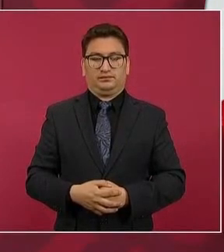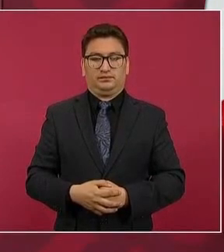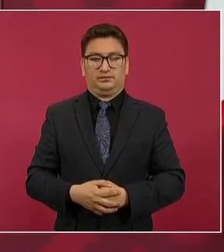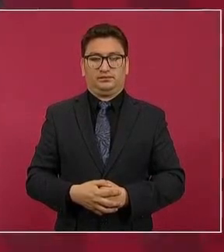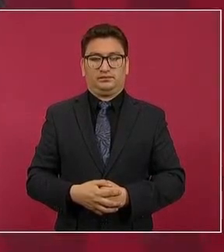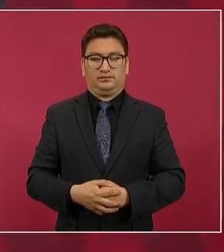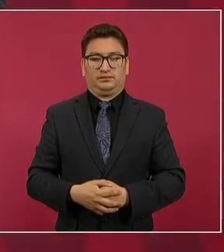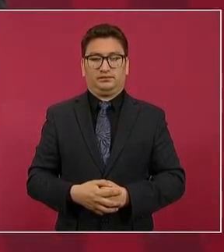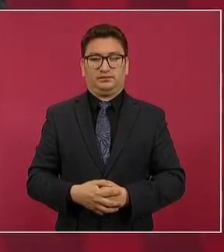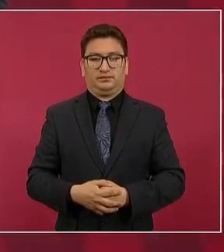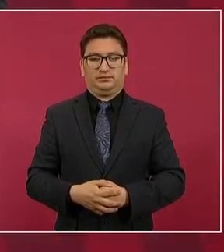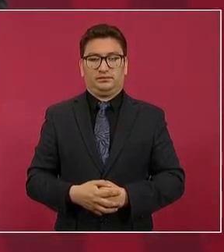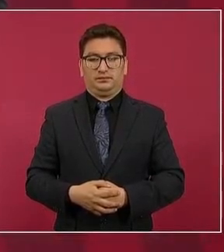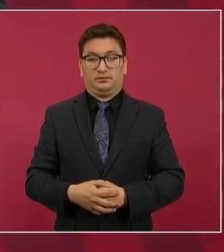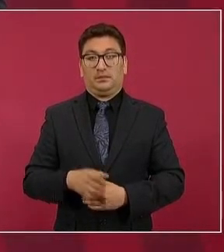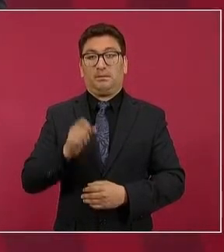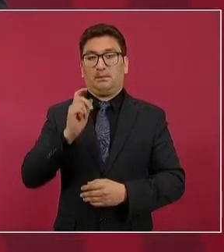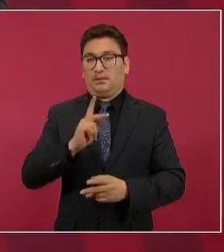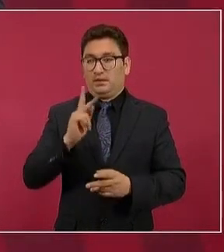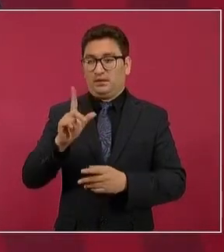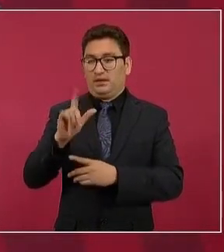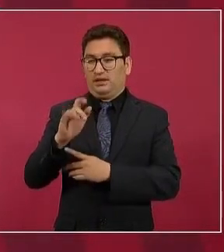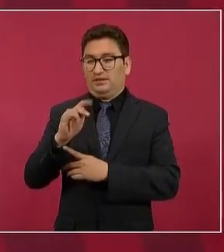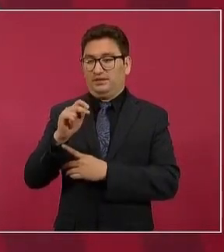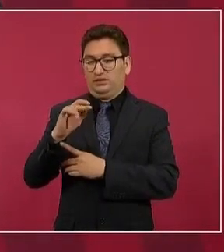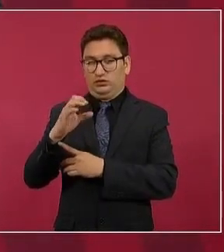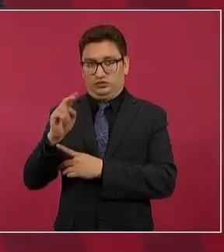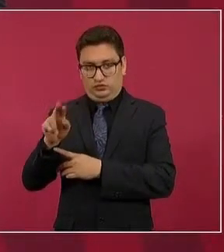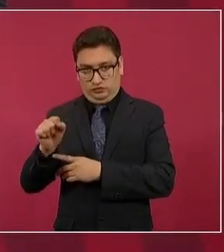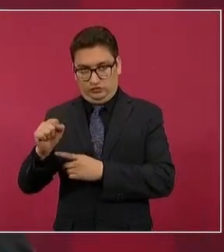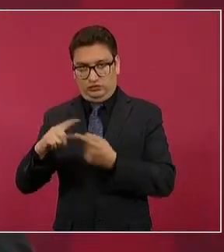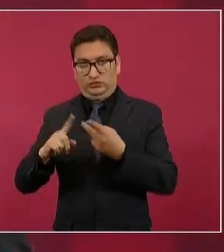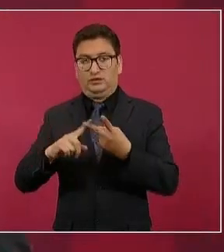Y Latinos está vinculado con Loret de Mola.